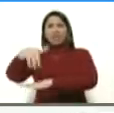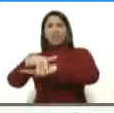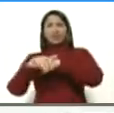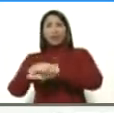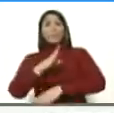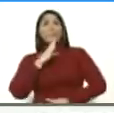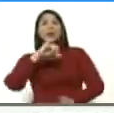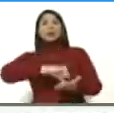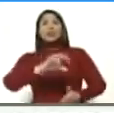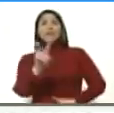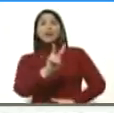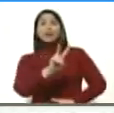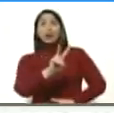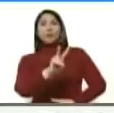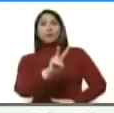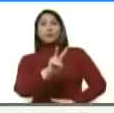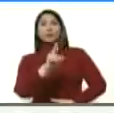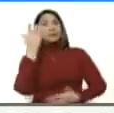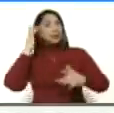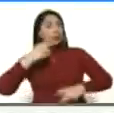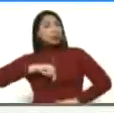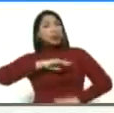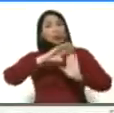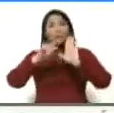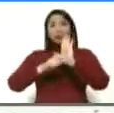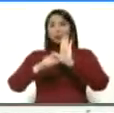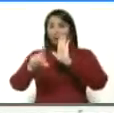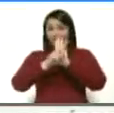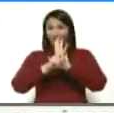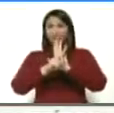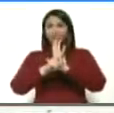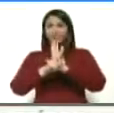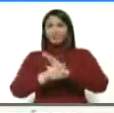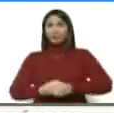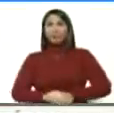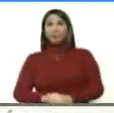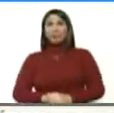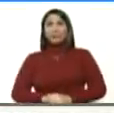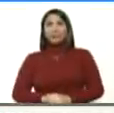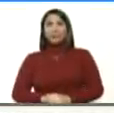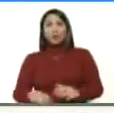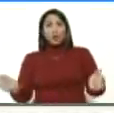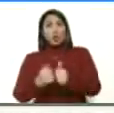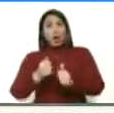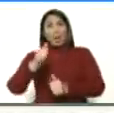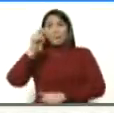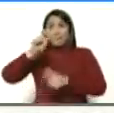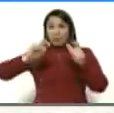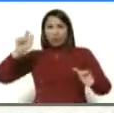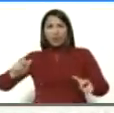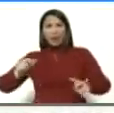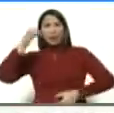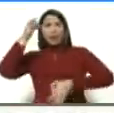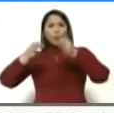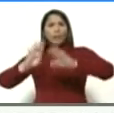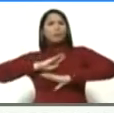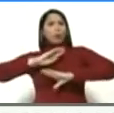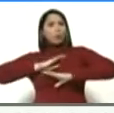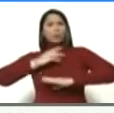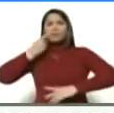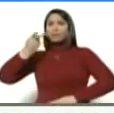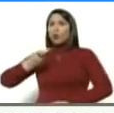de Venezuela, según nuestra Constitución, con personalidad jurídica propia, con